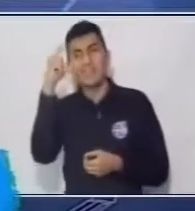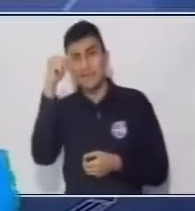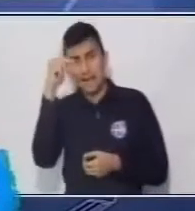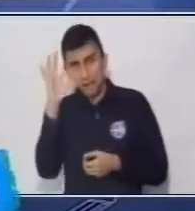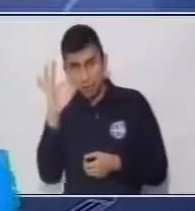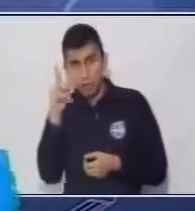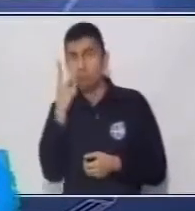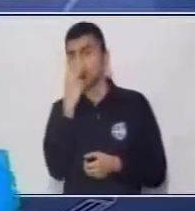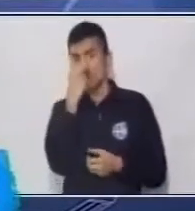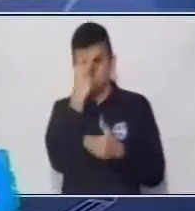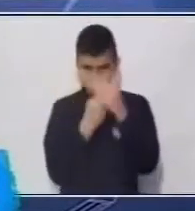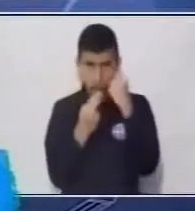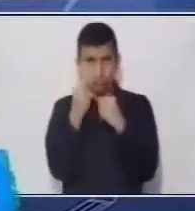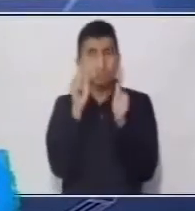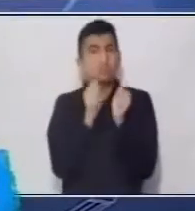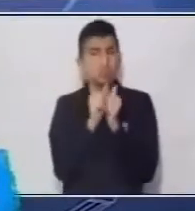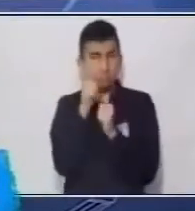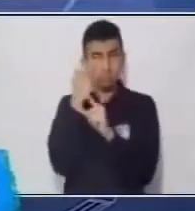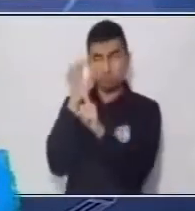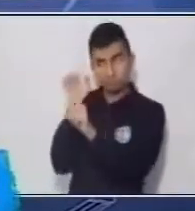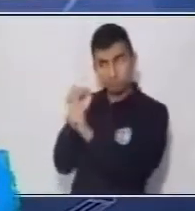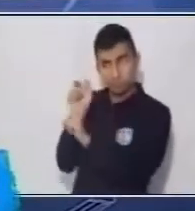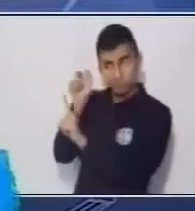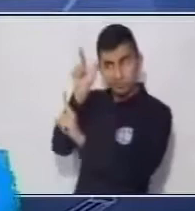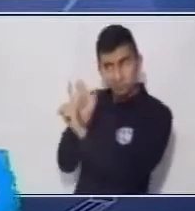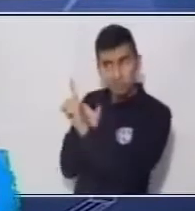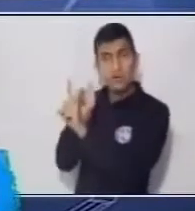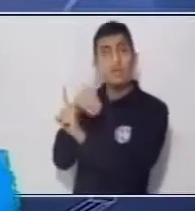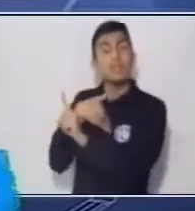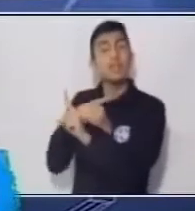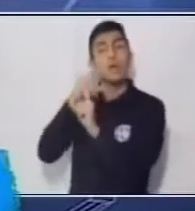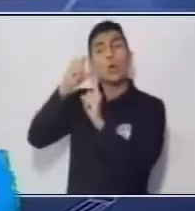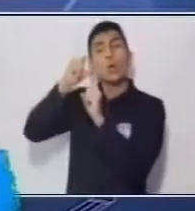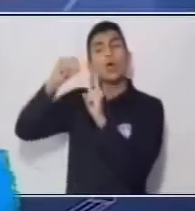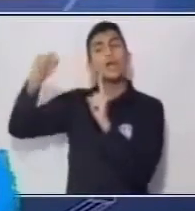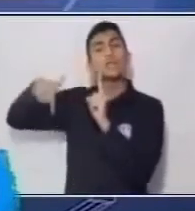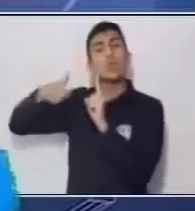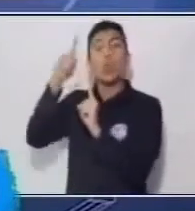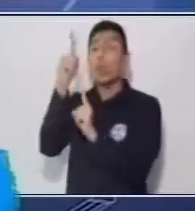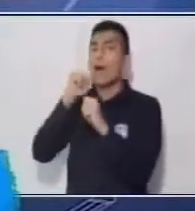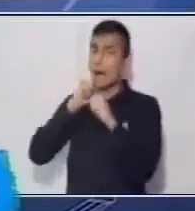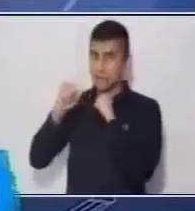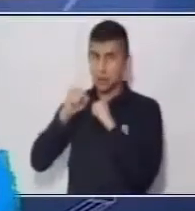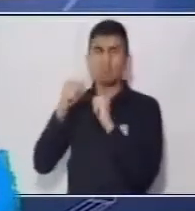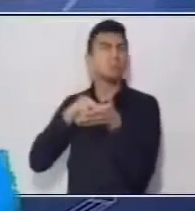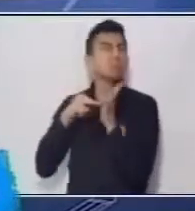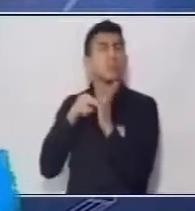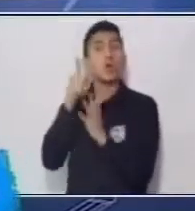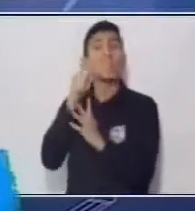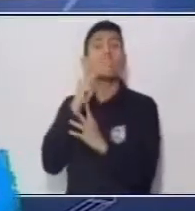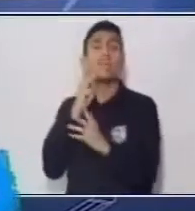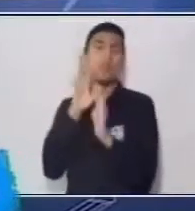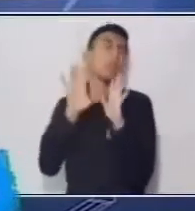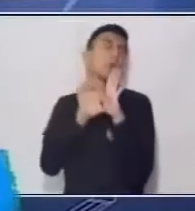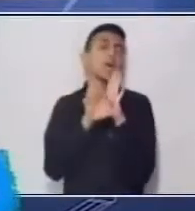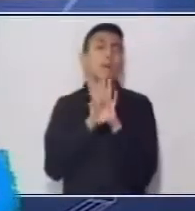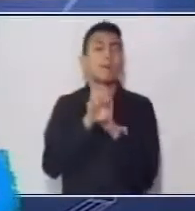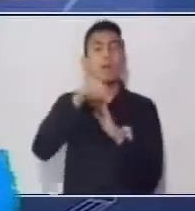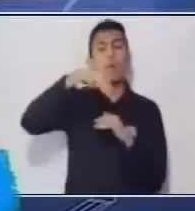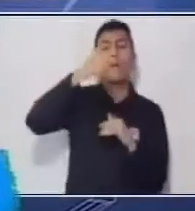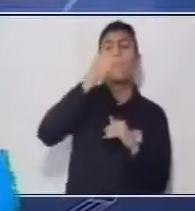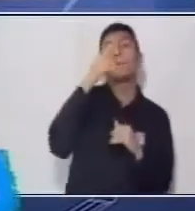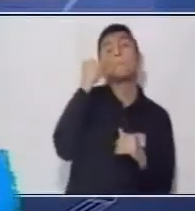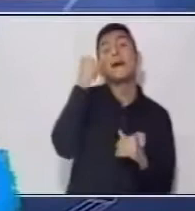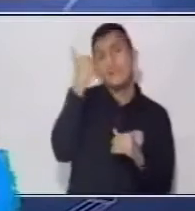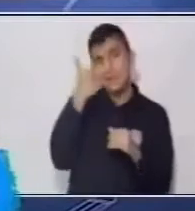uno, podemos ver que solamente aparece una acción dentro de la misma. Por ejemplo, María acaricia a su